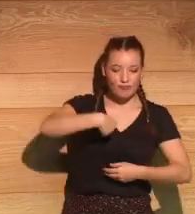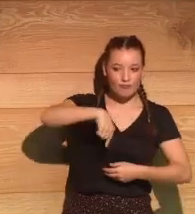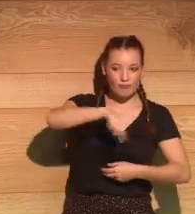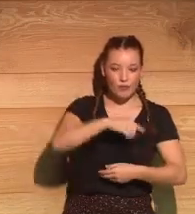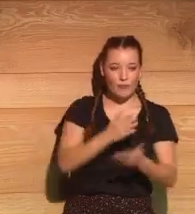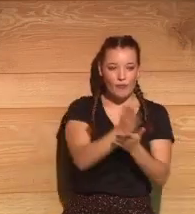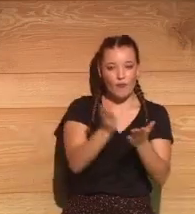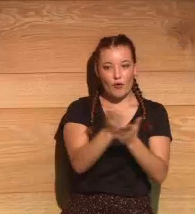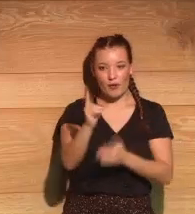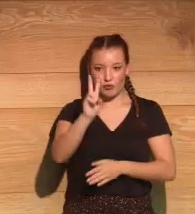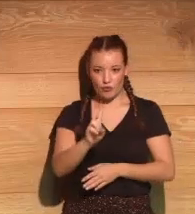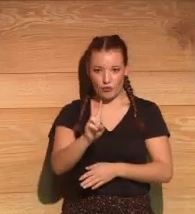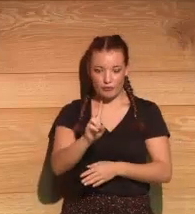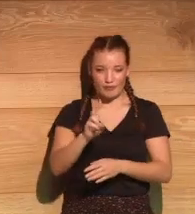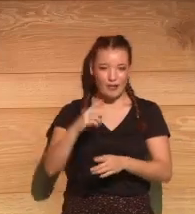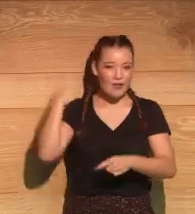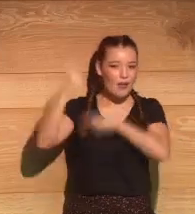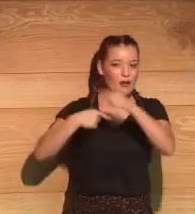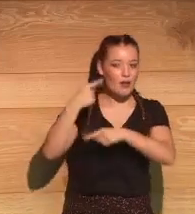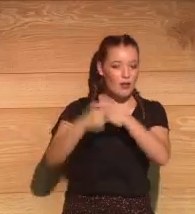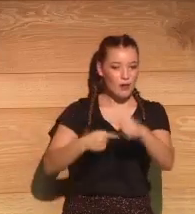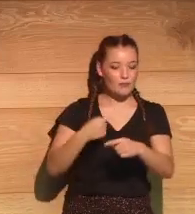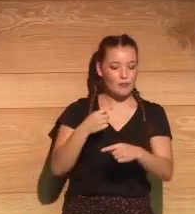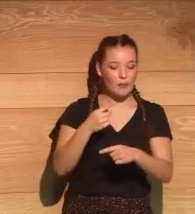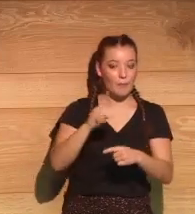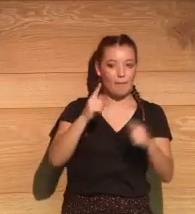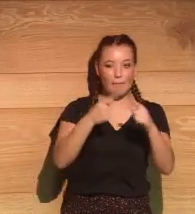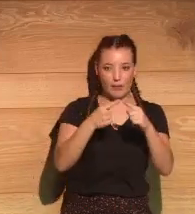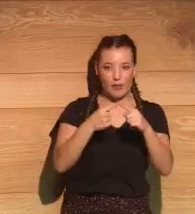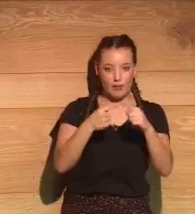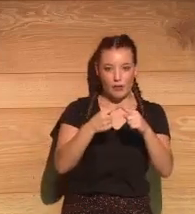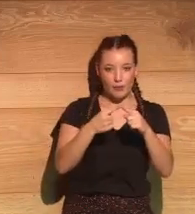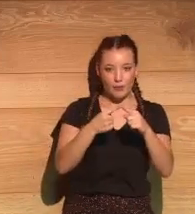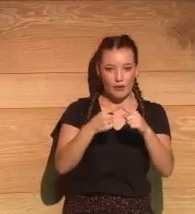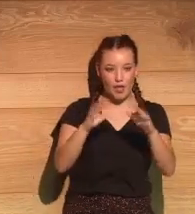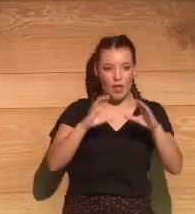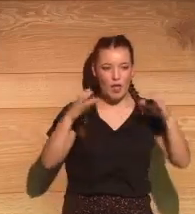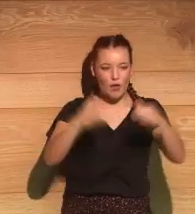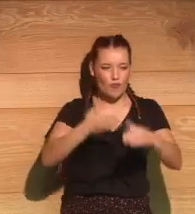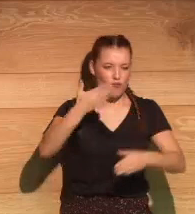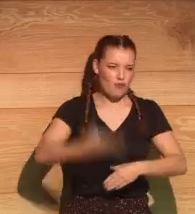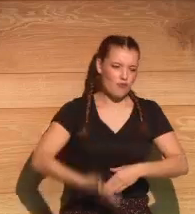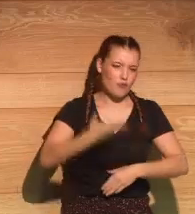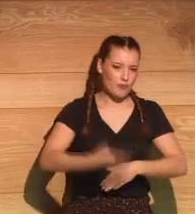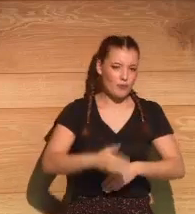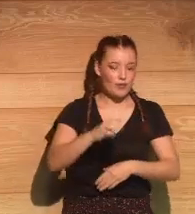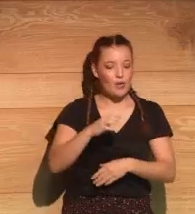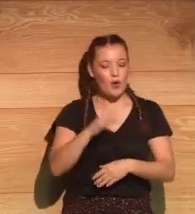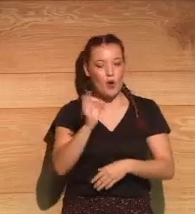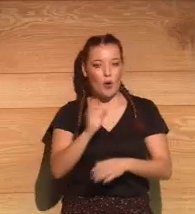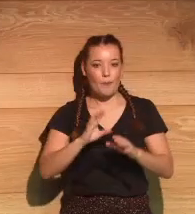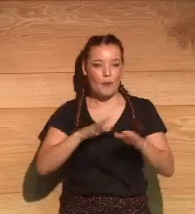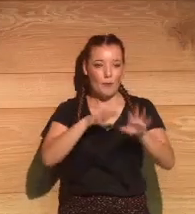formas diferentes de interpretar las generaciones, ¿no? Lo que comentaba Ernesto, ese puente entre la élite y la masa, para eso hay que creer en la élite y en la